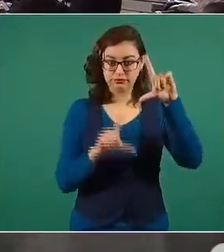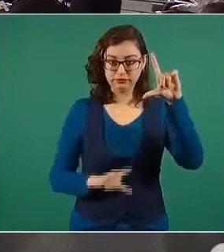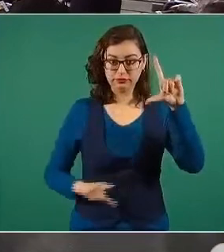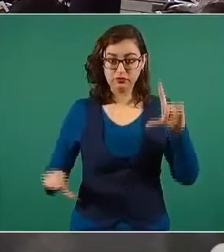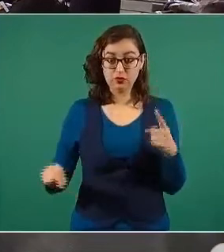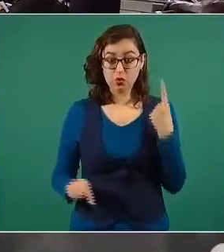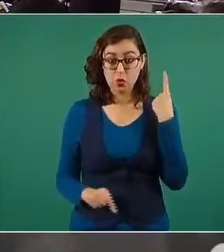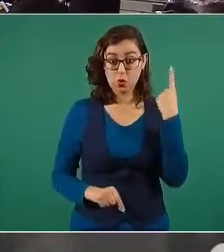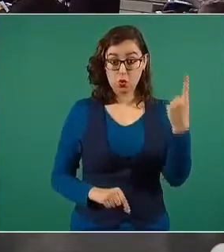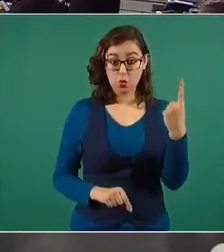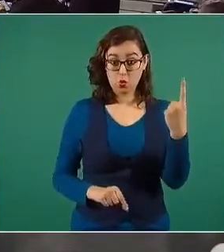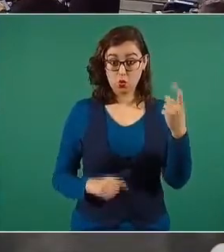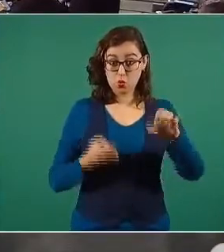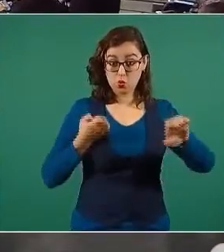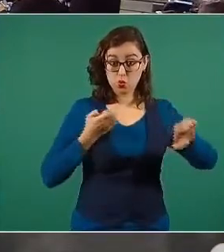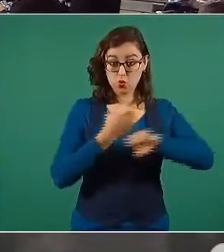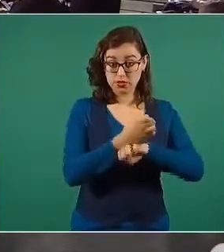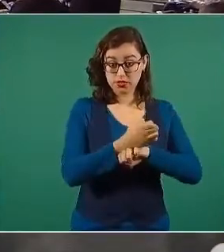Michoacán,